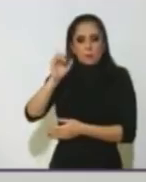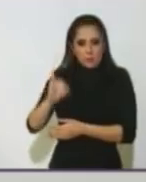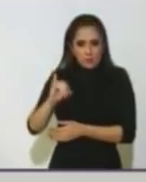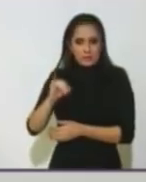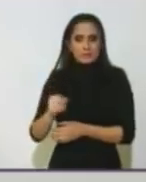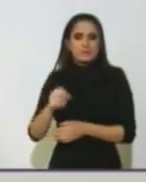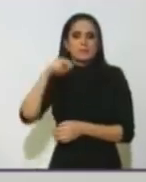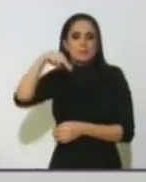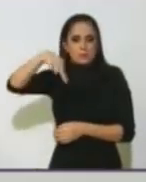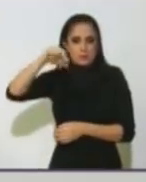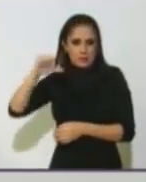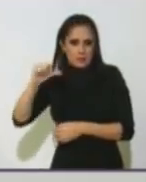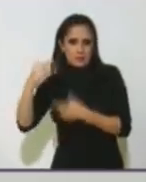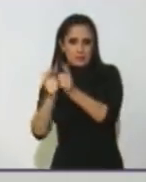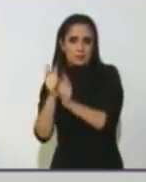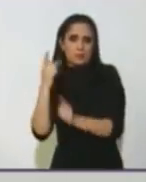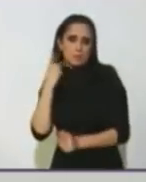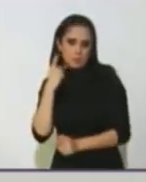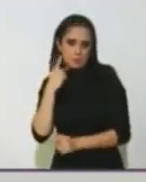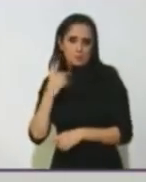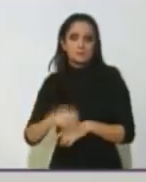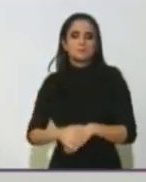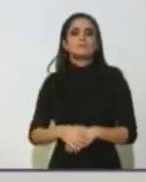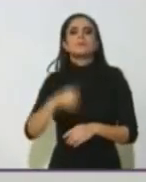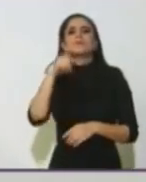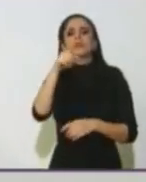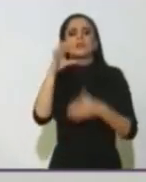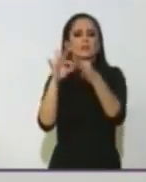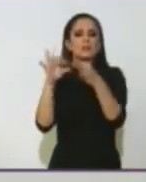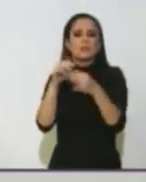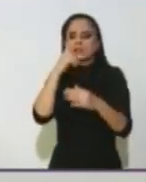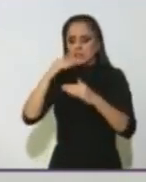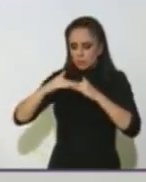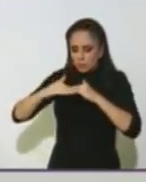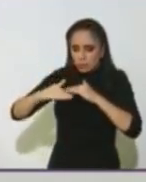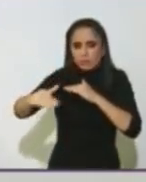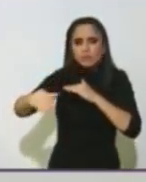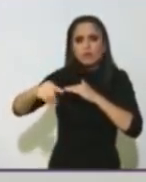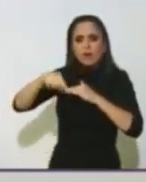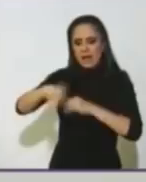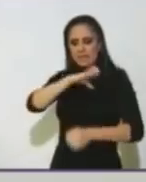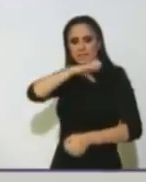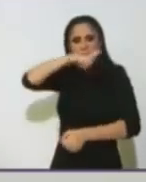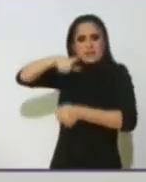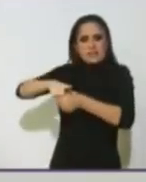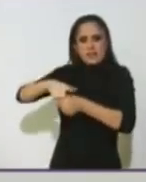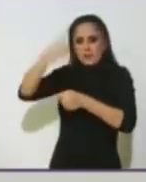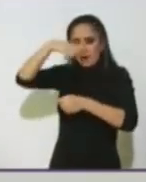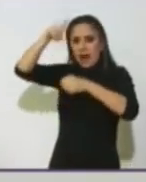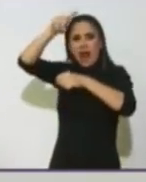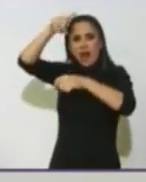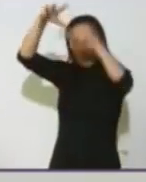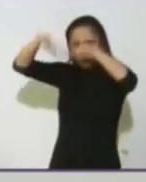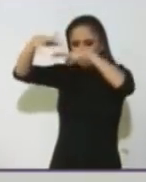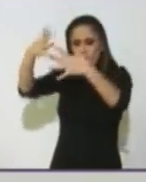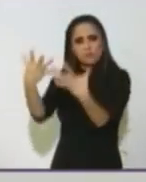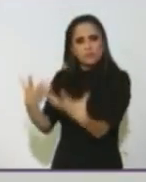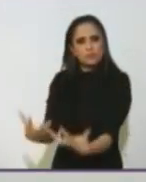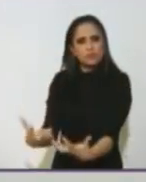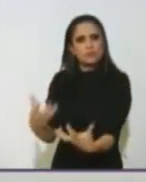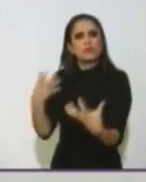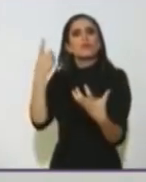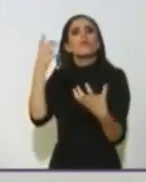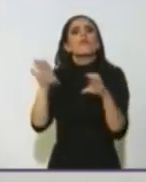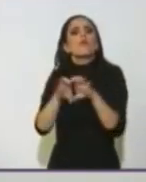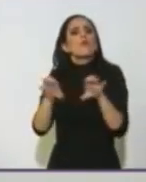alianza a ver cómo está exactamente eso del concreto permeable que esto soluciona el problema del agua no pregunto éste cómo